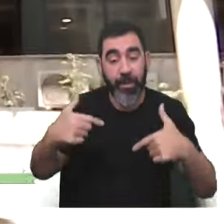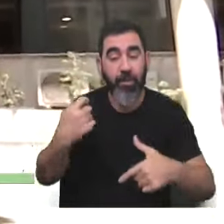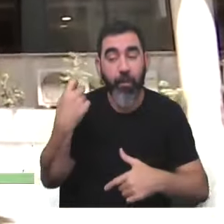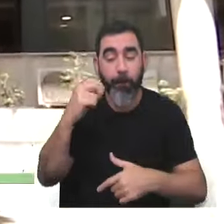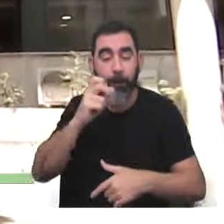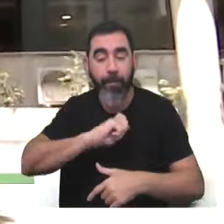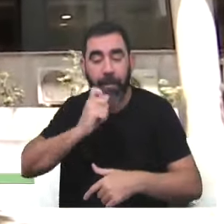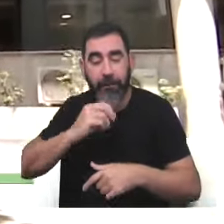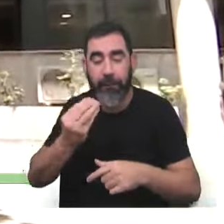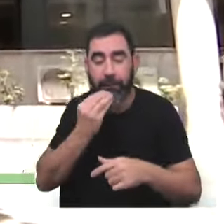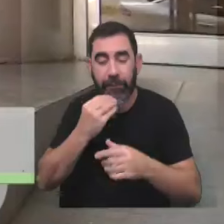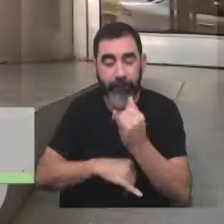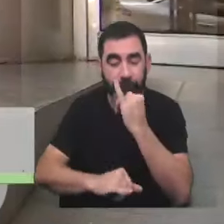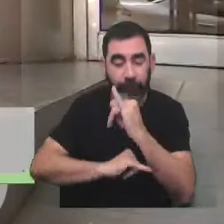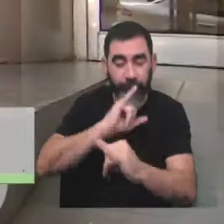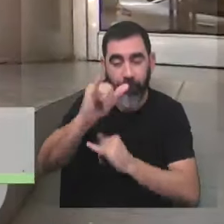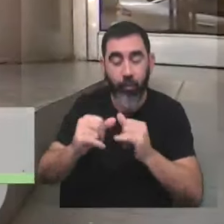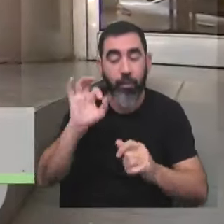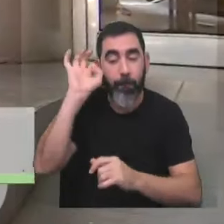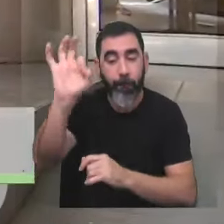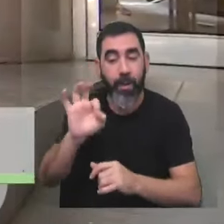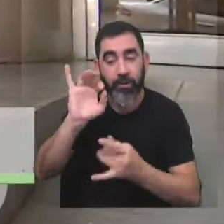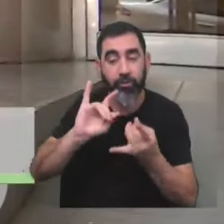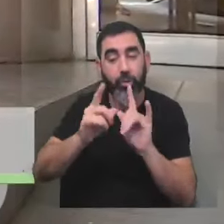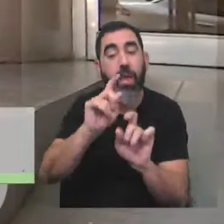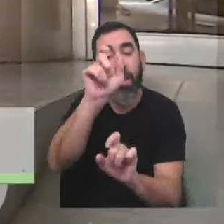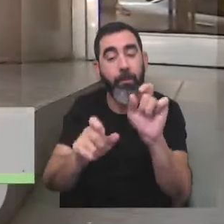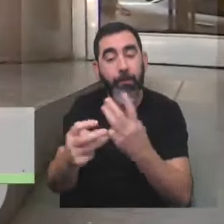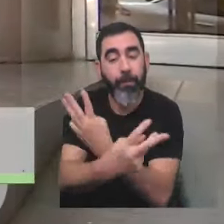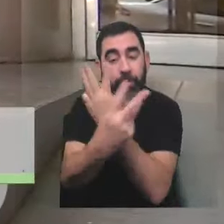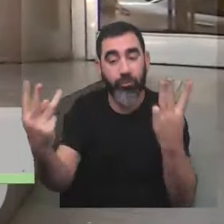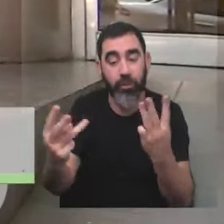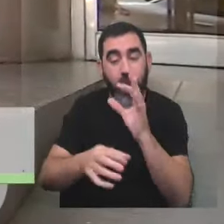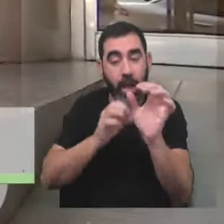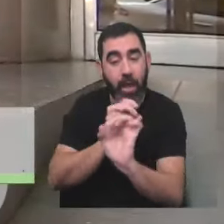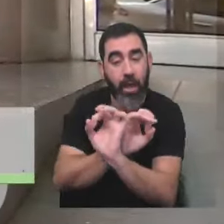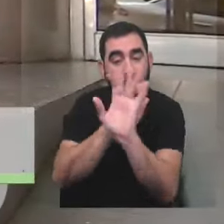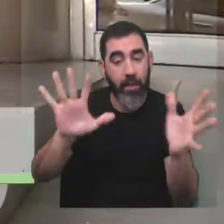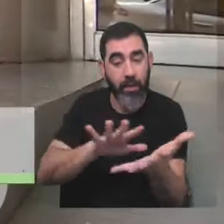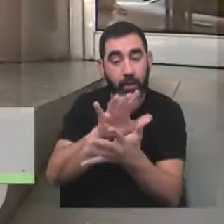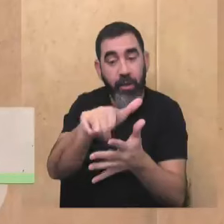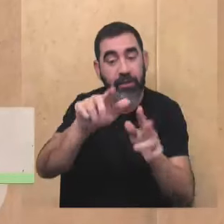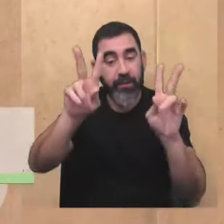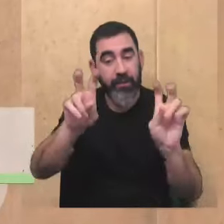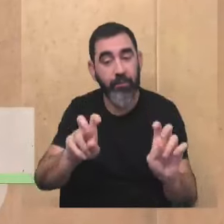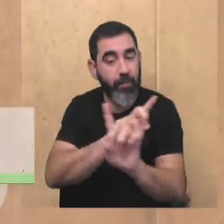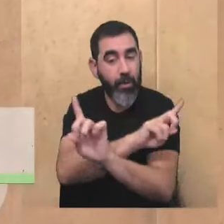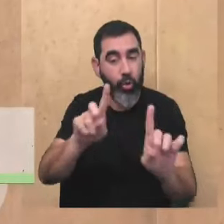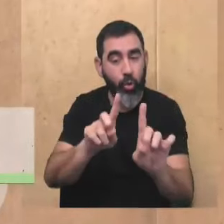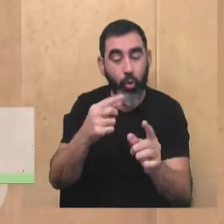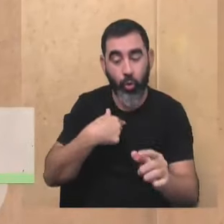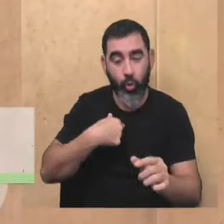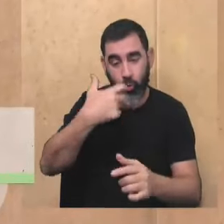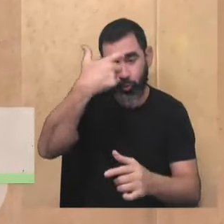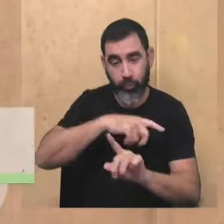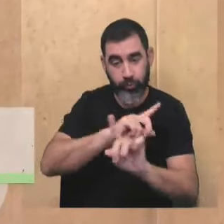y ocultaron información a la cámara de senadores y a la ciudadanía aclaró sobre esto que ese accionar escapa al ámbito de competencia